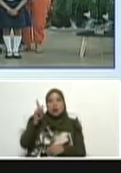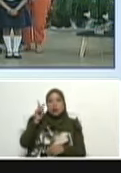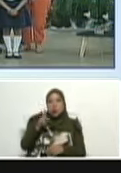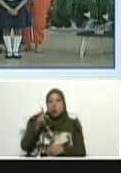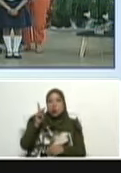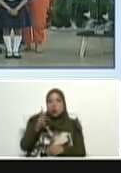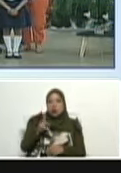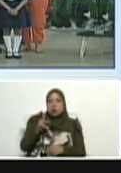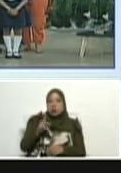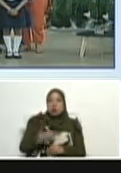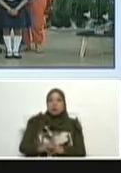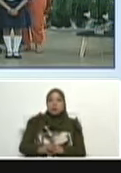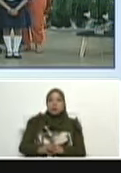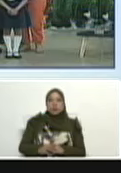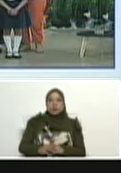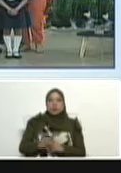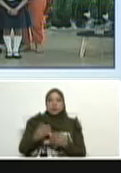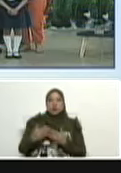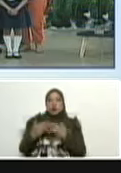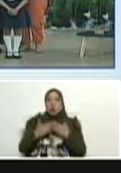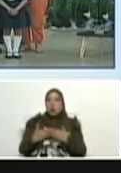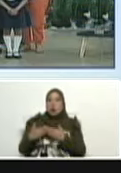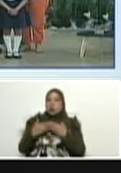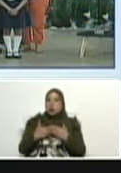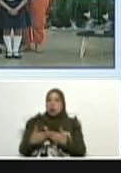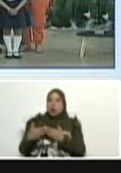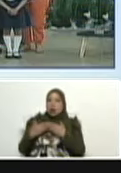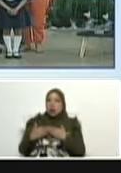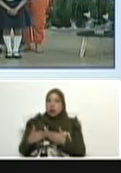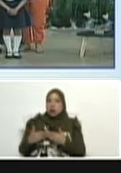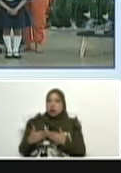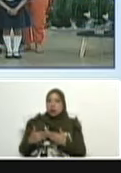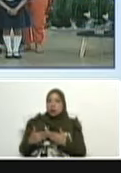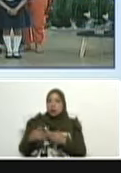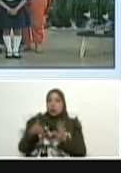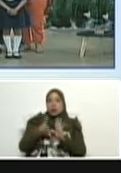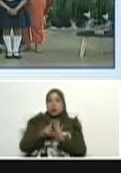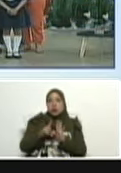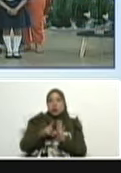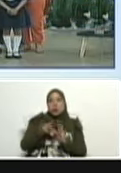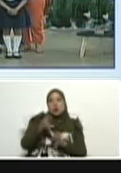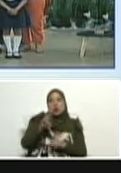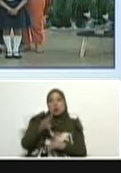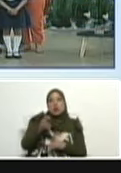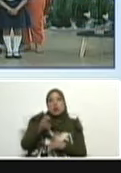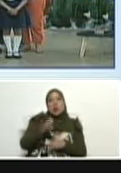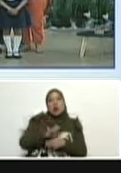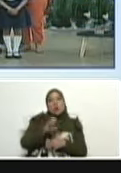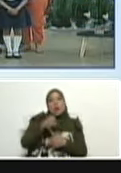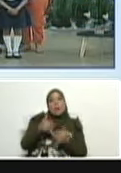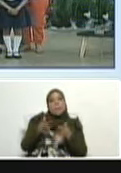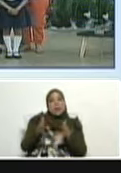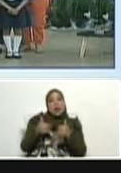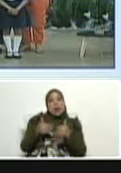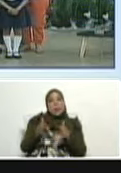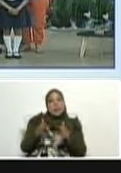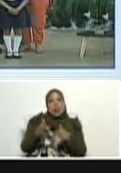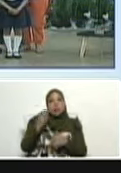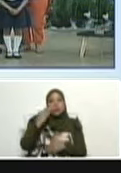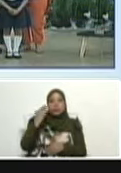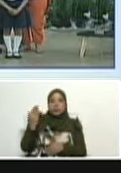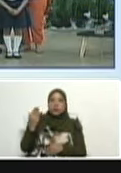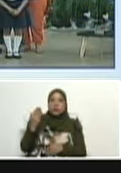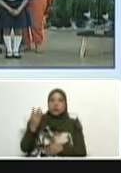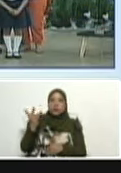Hernández, los estudiantes del Liceo República de Panamá, Samuel Reyes,